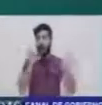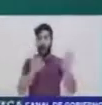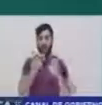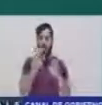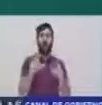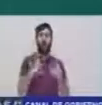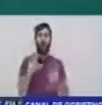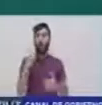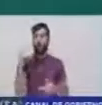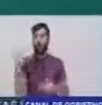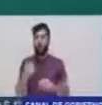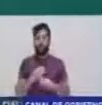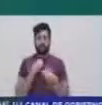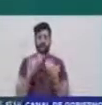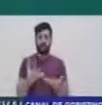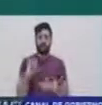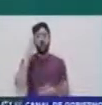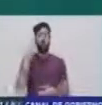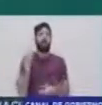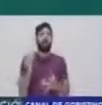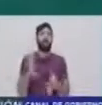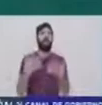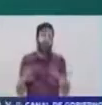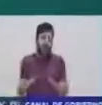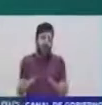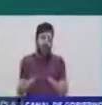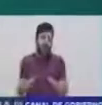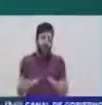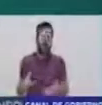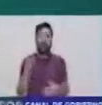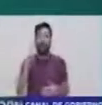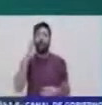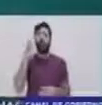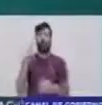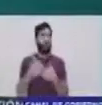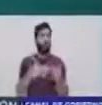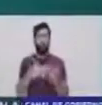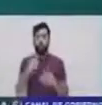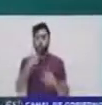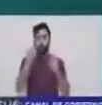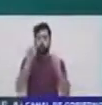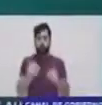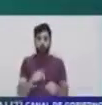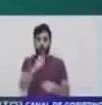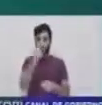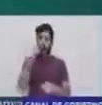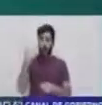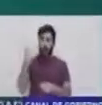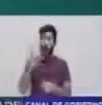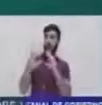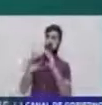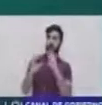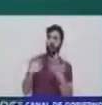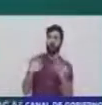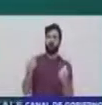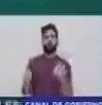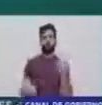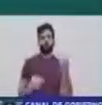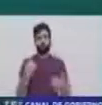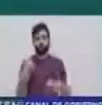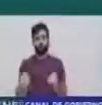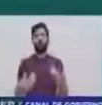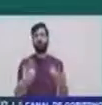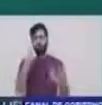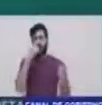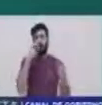encontrar lo que respecta a esta expresión. ¿Por qué? Porque es increíble que aunque tú no veas a las personas que están hablando, pues también